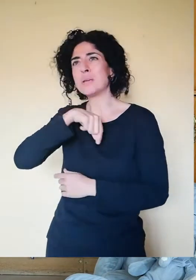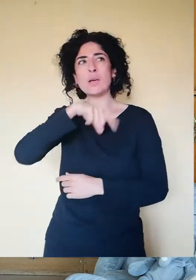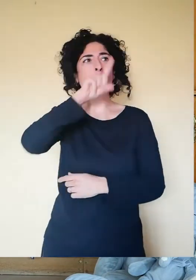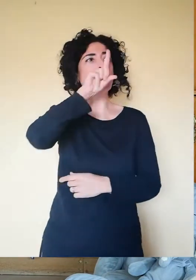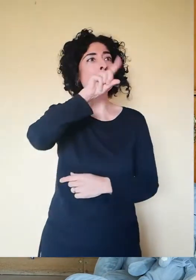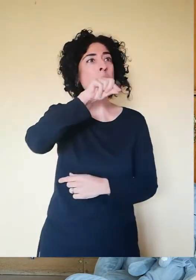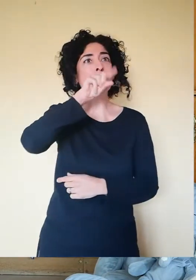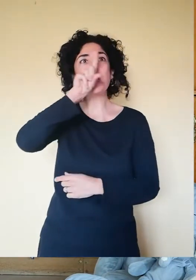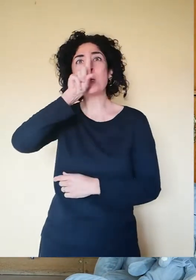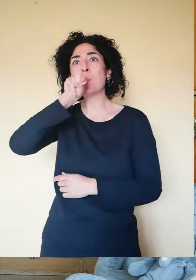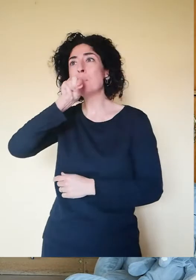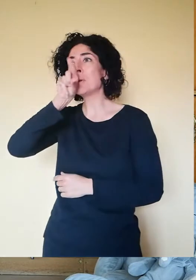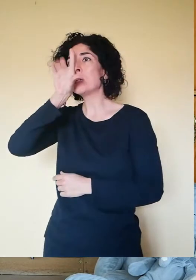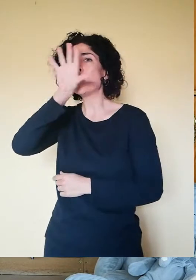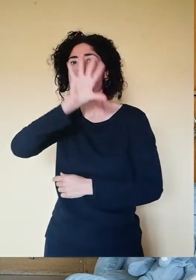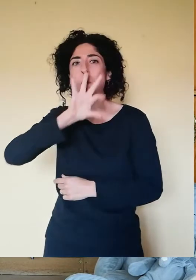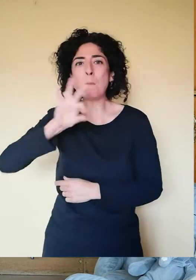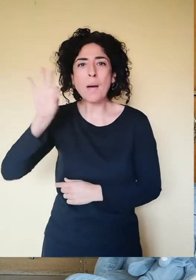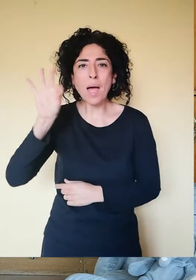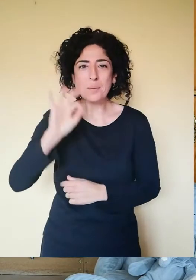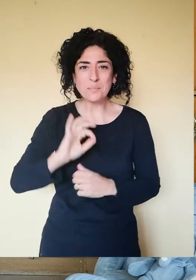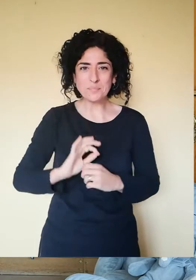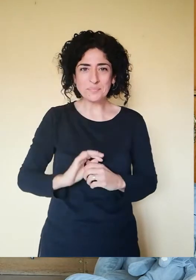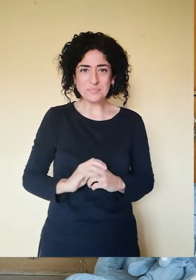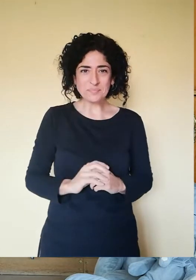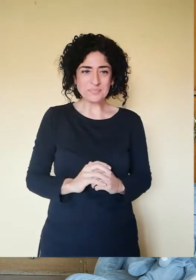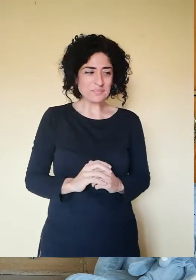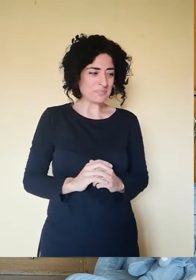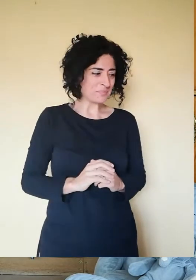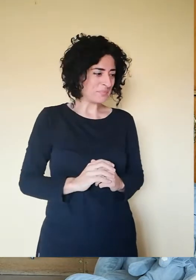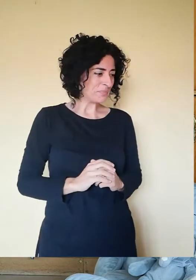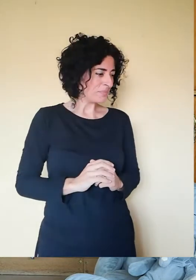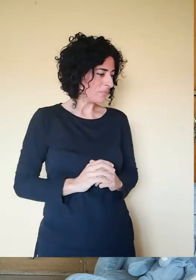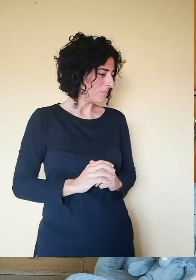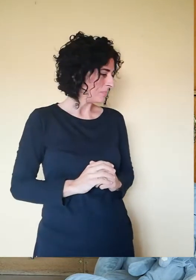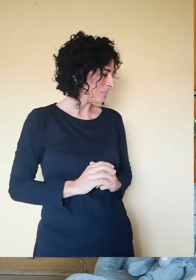pío, pío, pío, pío, pa.